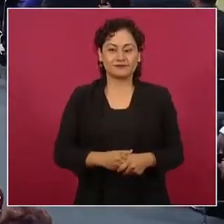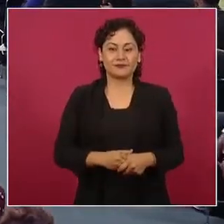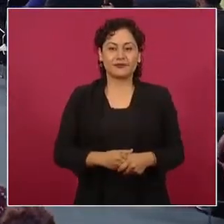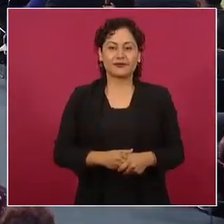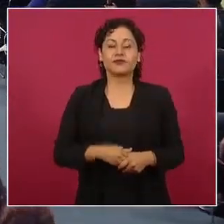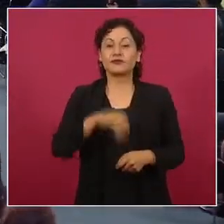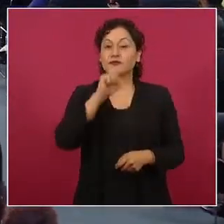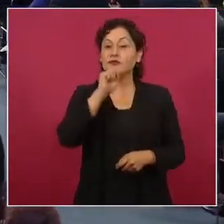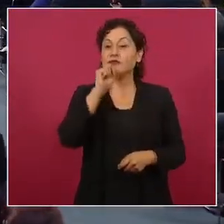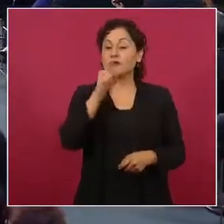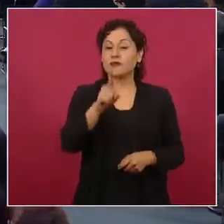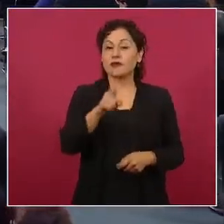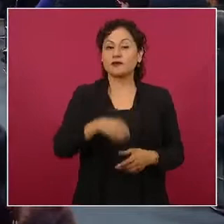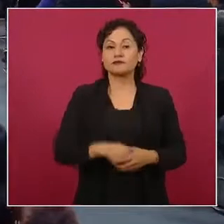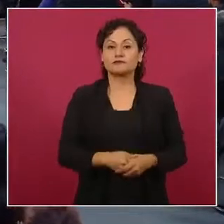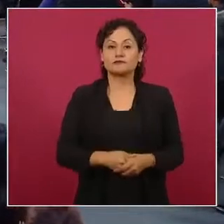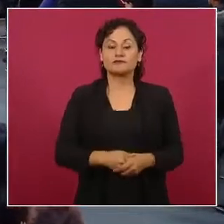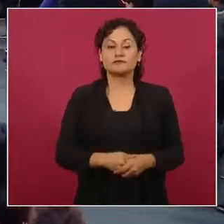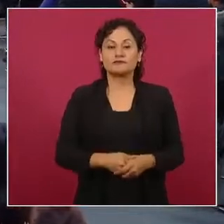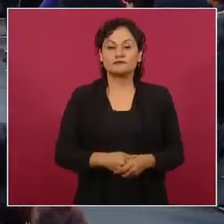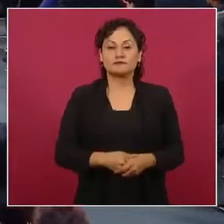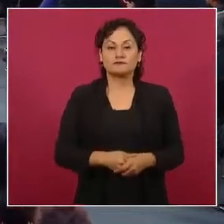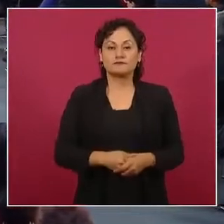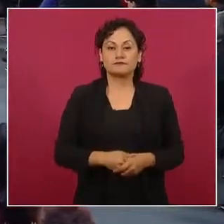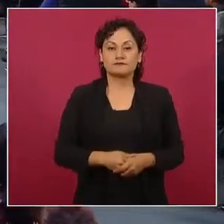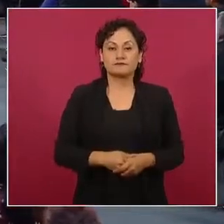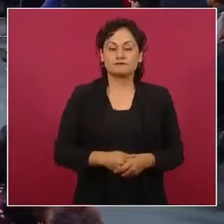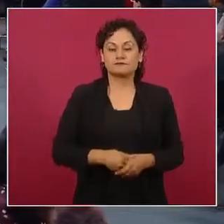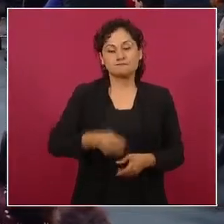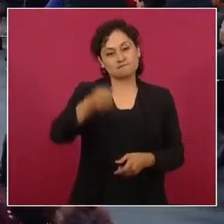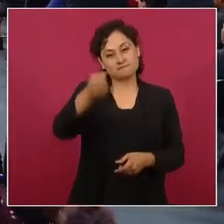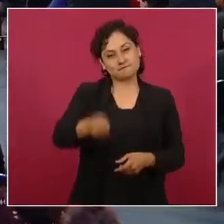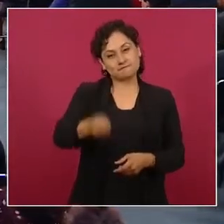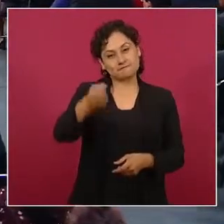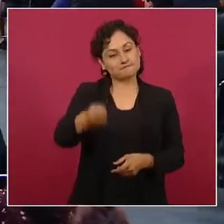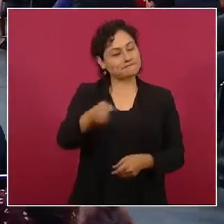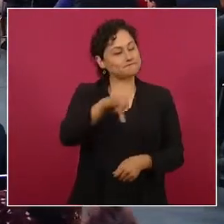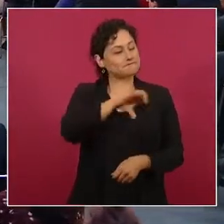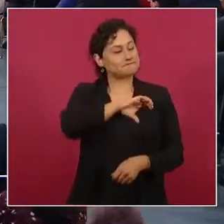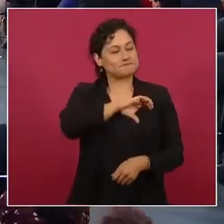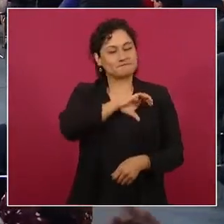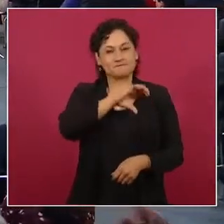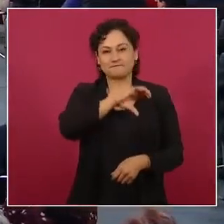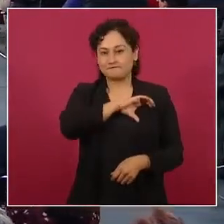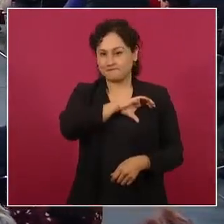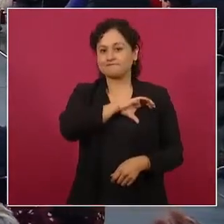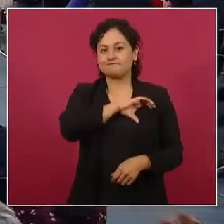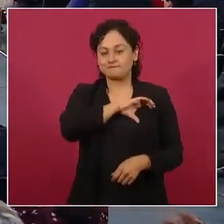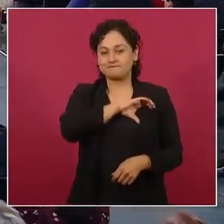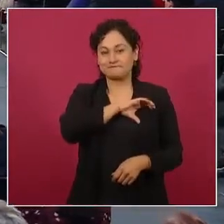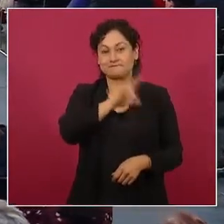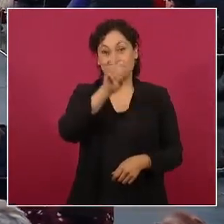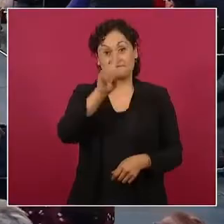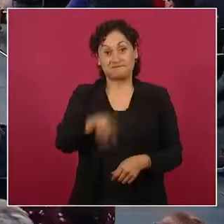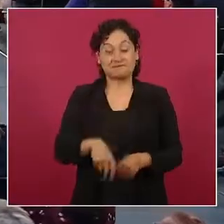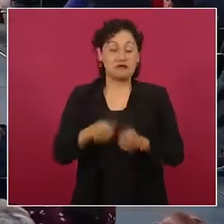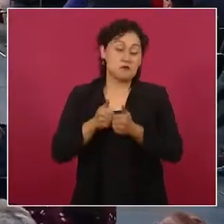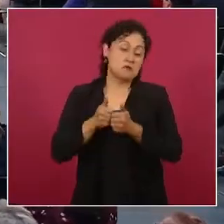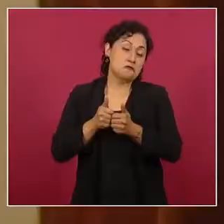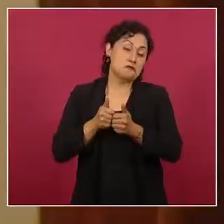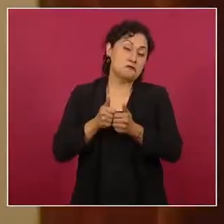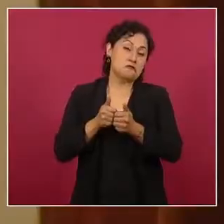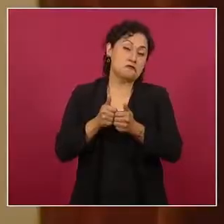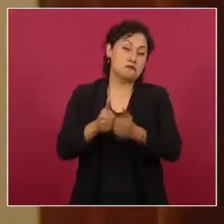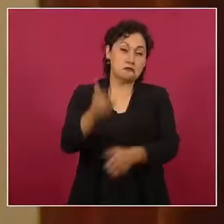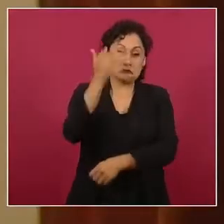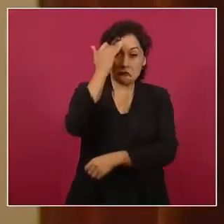Saludar también con mucho cariño. Hemos tenido largas jornadas de